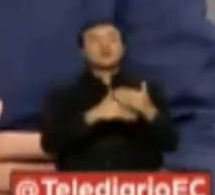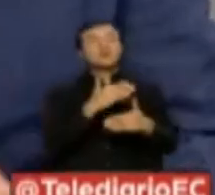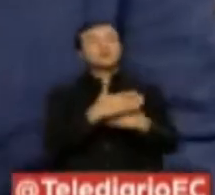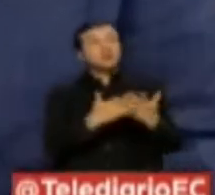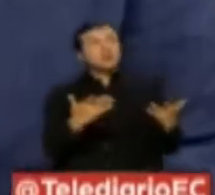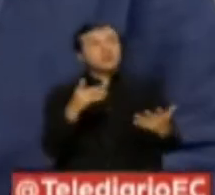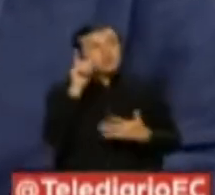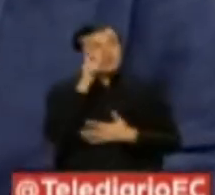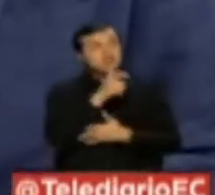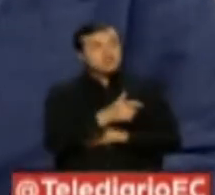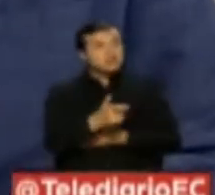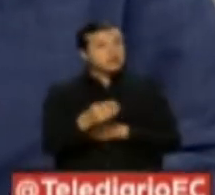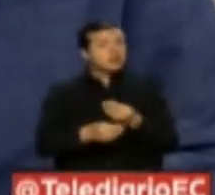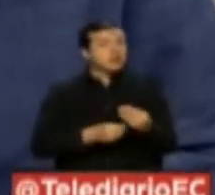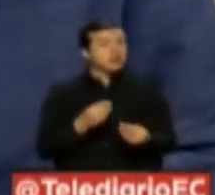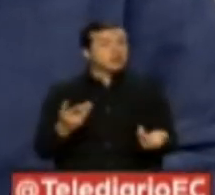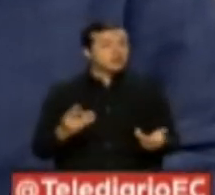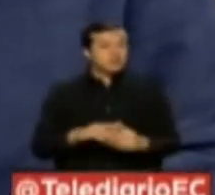cara al fiscal?